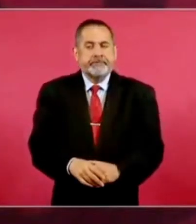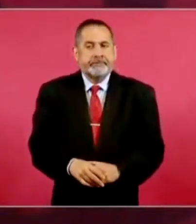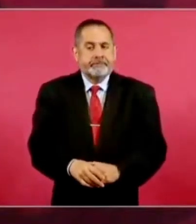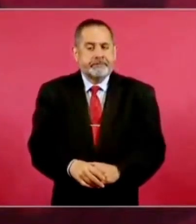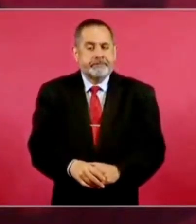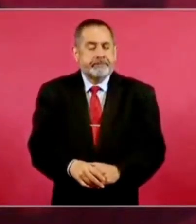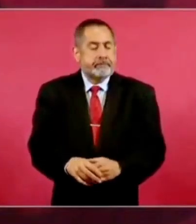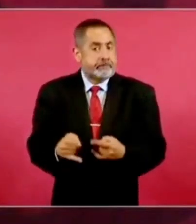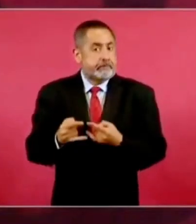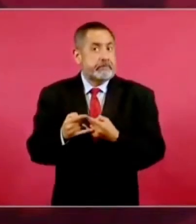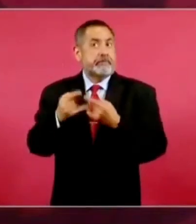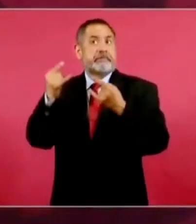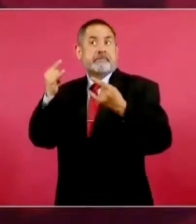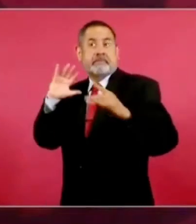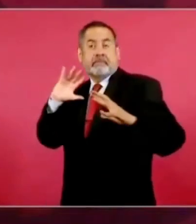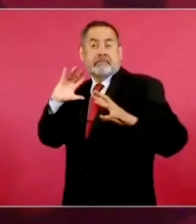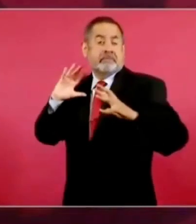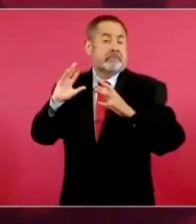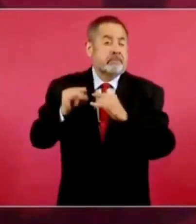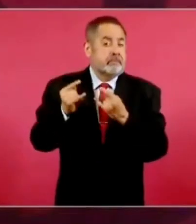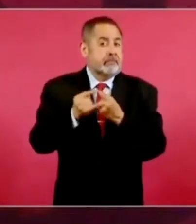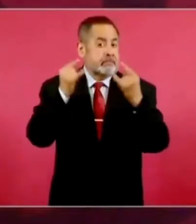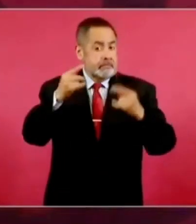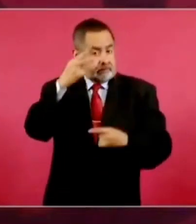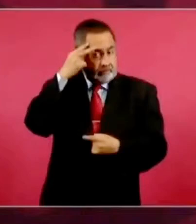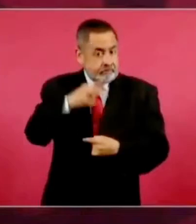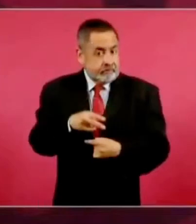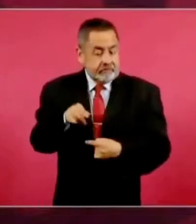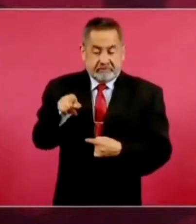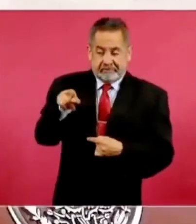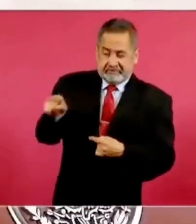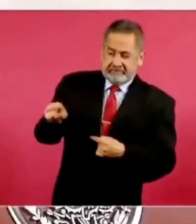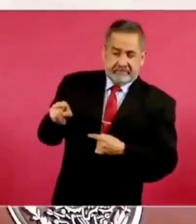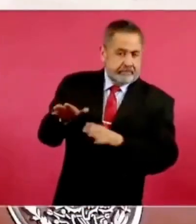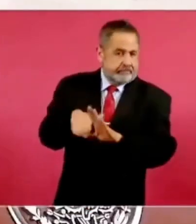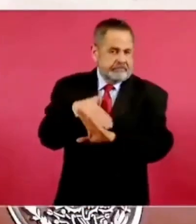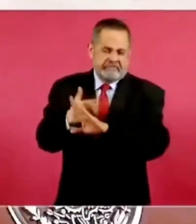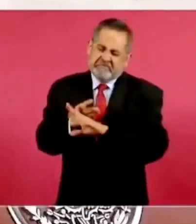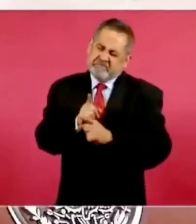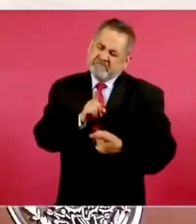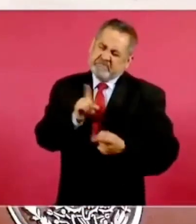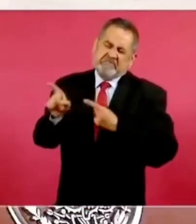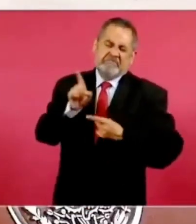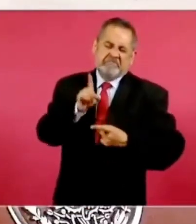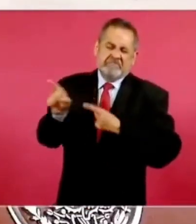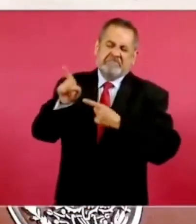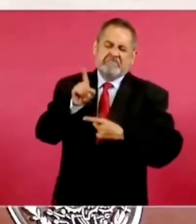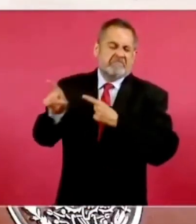en la historia de México ha recibido más insultos